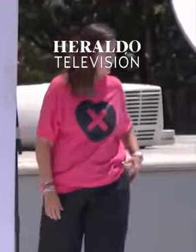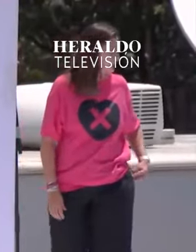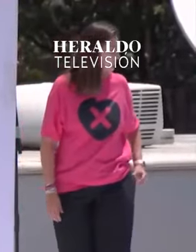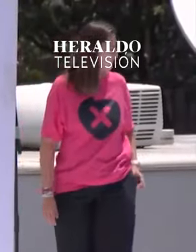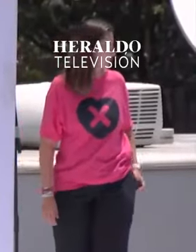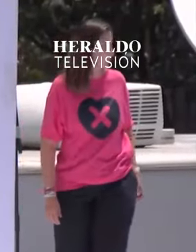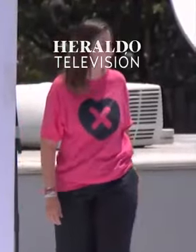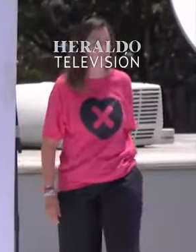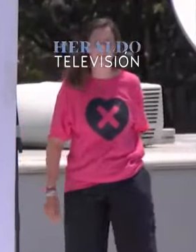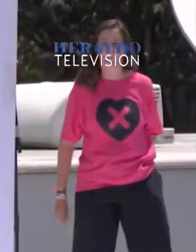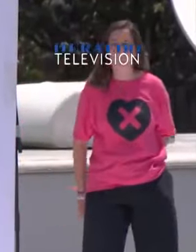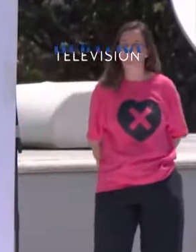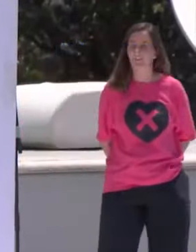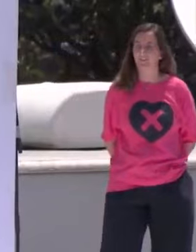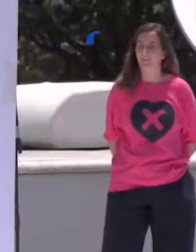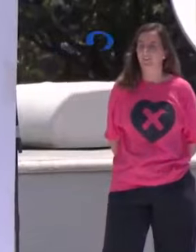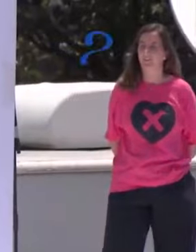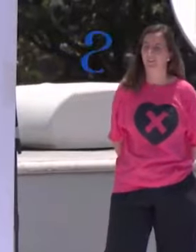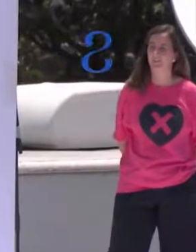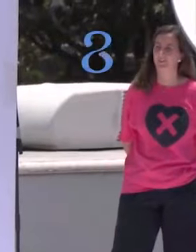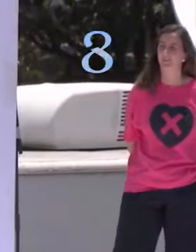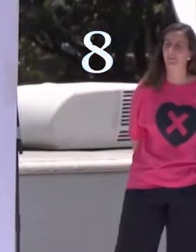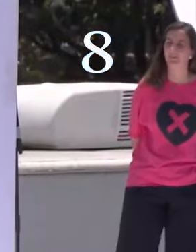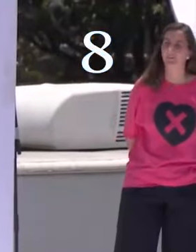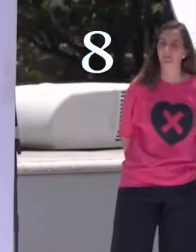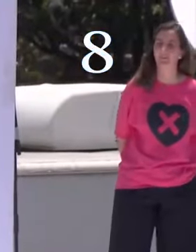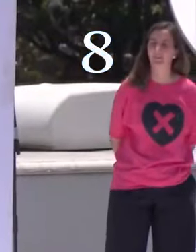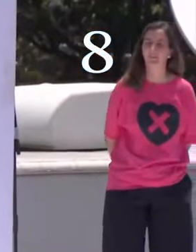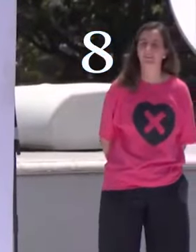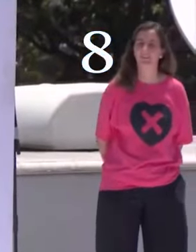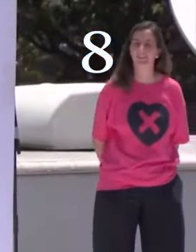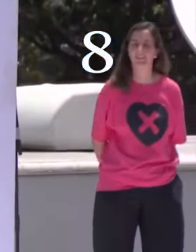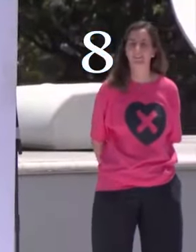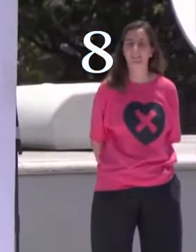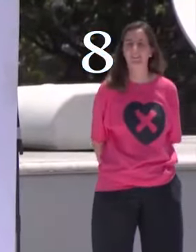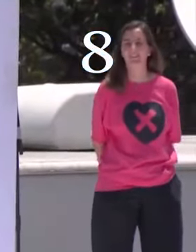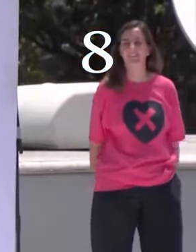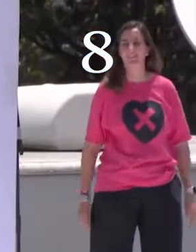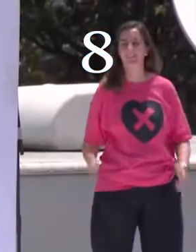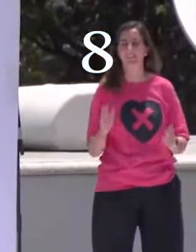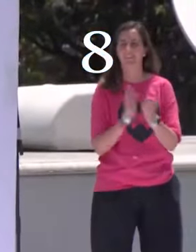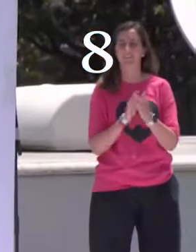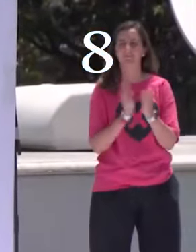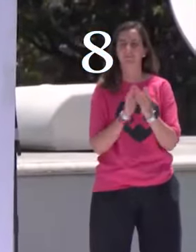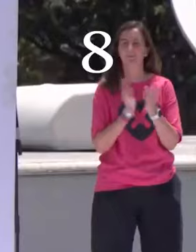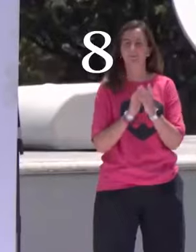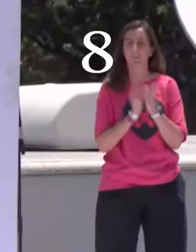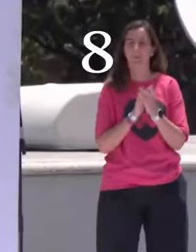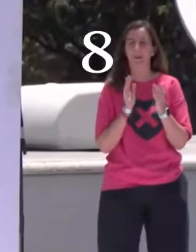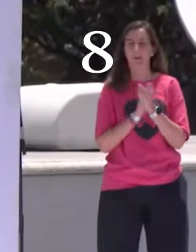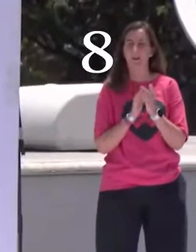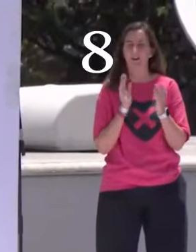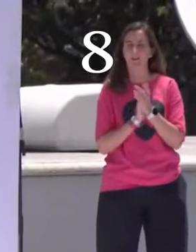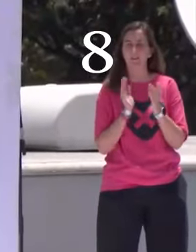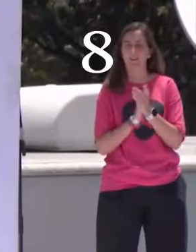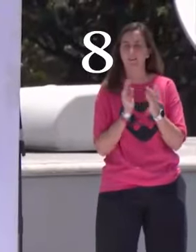Sentido me llama la atención, por eso es importante, ellos tienen una capacidad de movilización con los servidores de la nación, los van a llevar a votar,